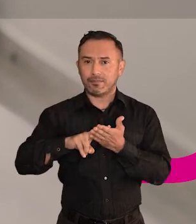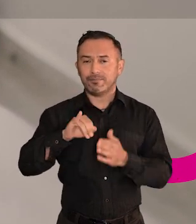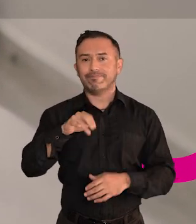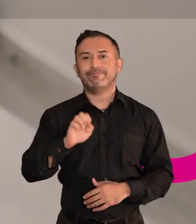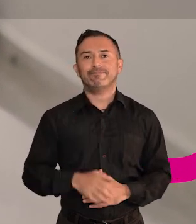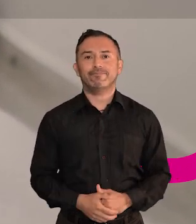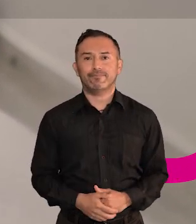¡Gracias!